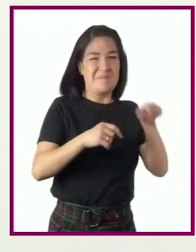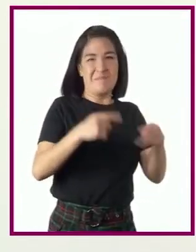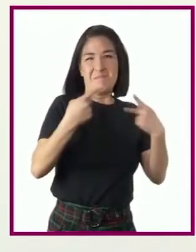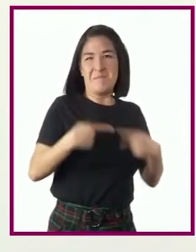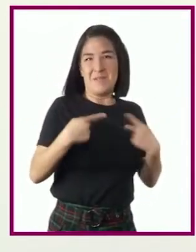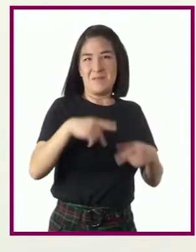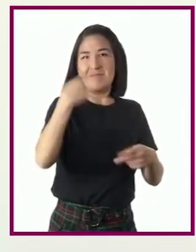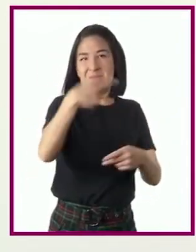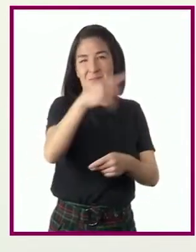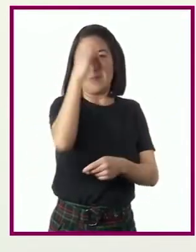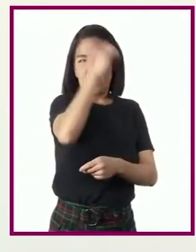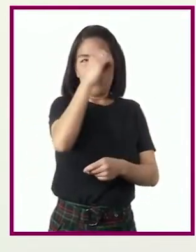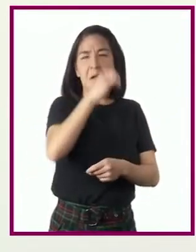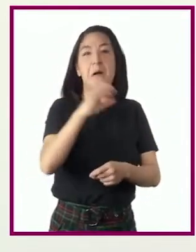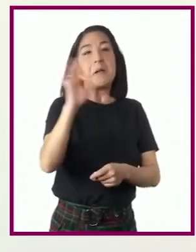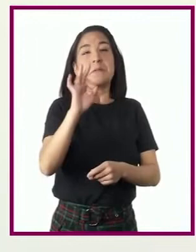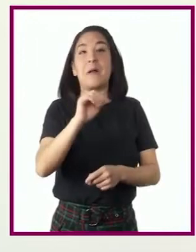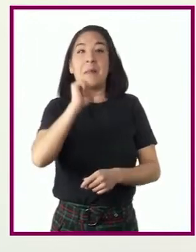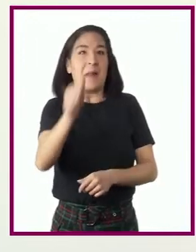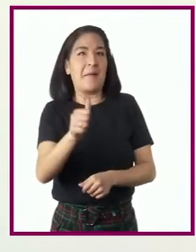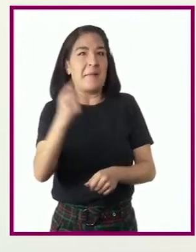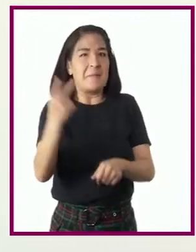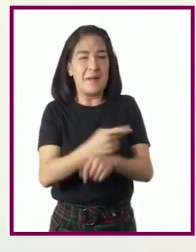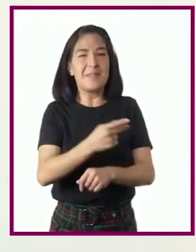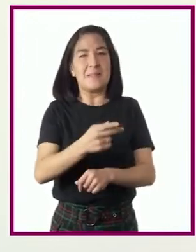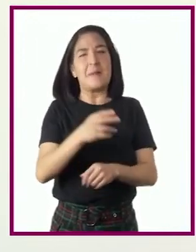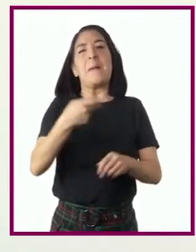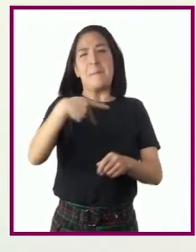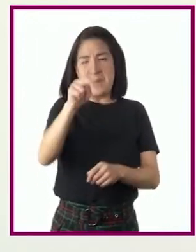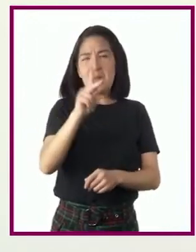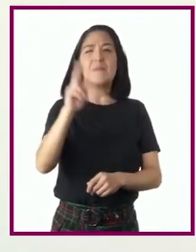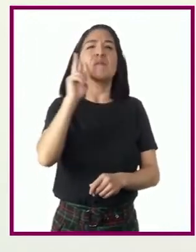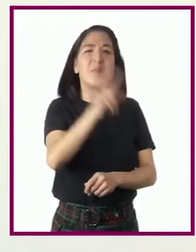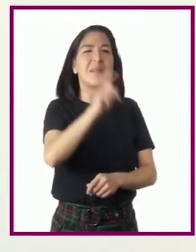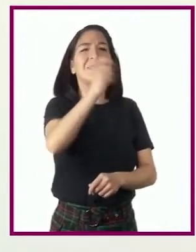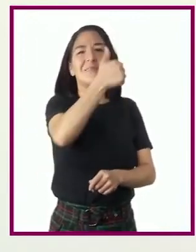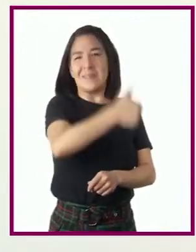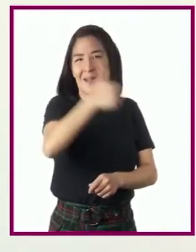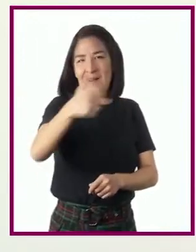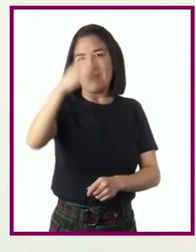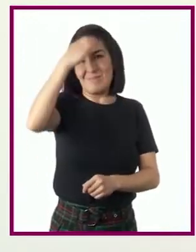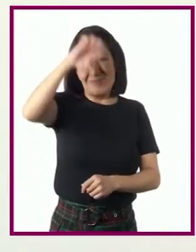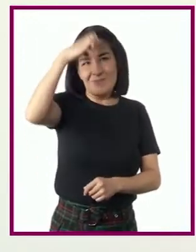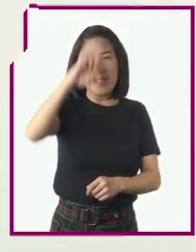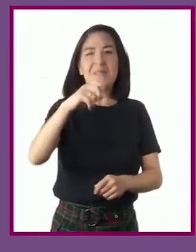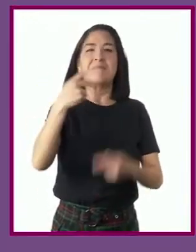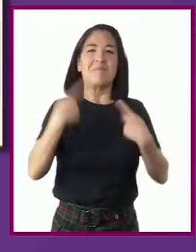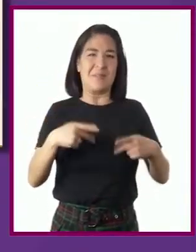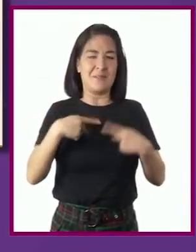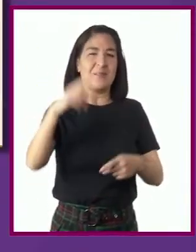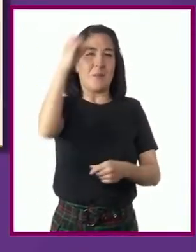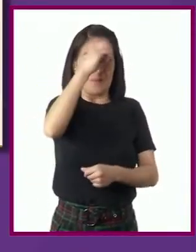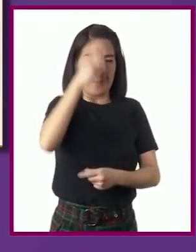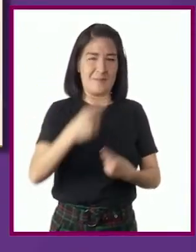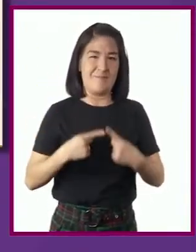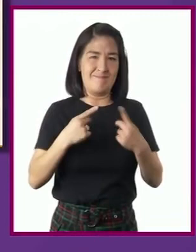simplemente que no les haya pasado. Pero es muy enriquecedor conocer las experiencias de otras personas.